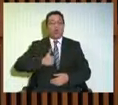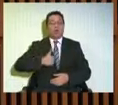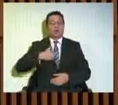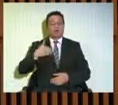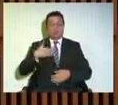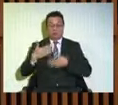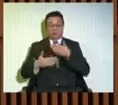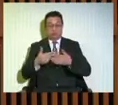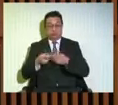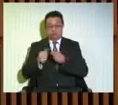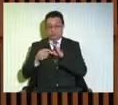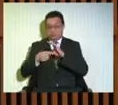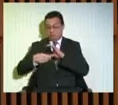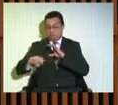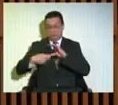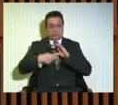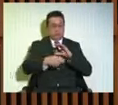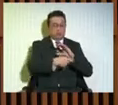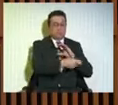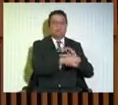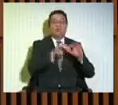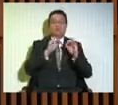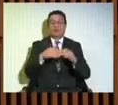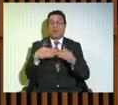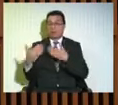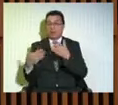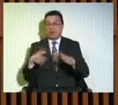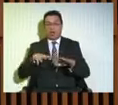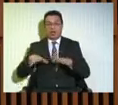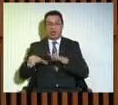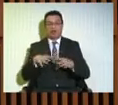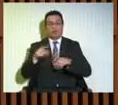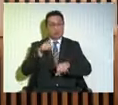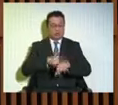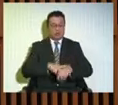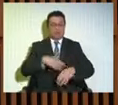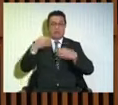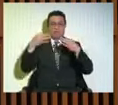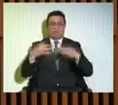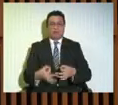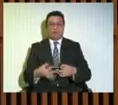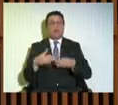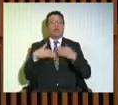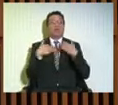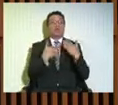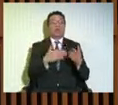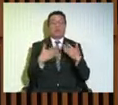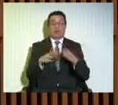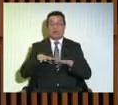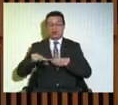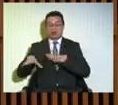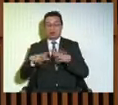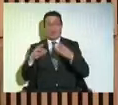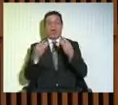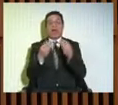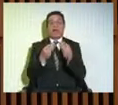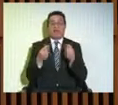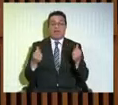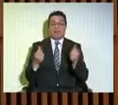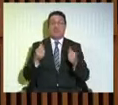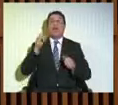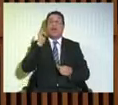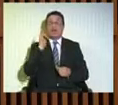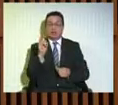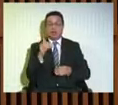ejecución presupuestaria, cumplimos con entregar las cosas de manera oportuna, cumplimos con entregar nuestros productos con calidad y